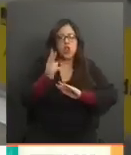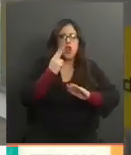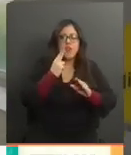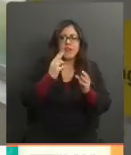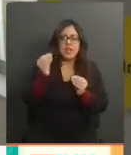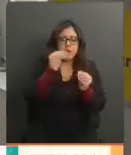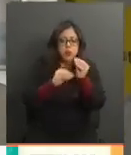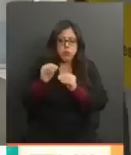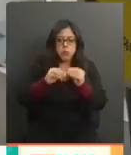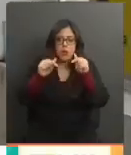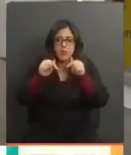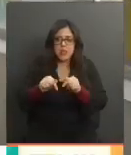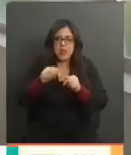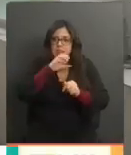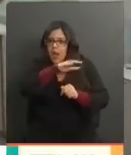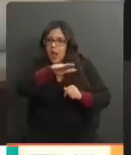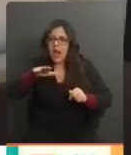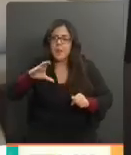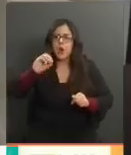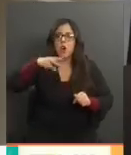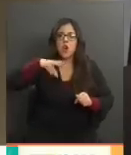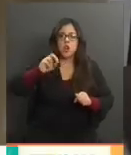Sur.